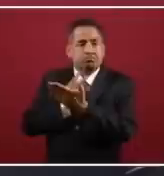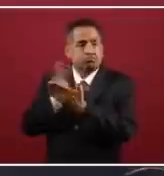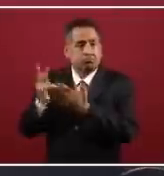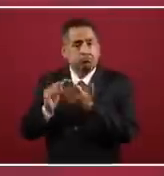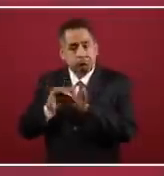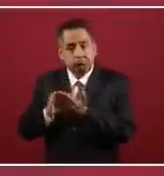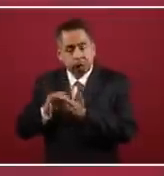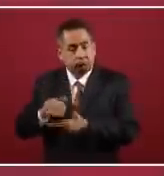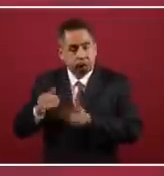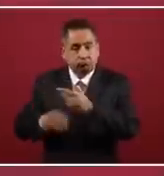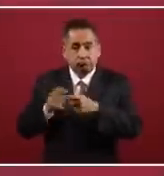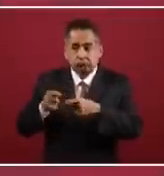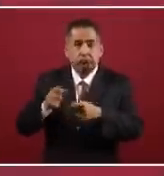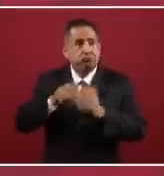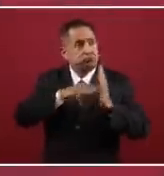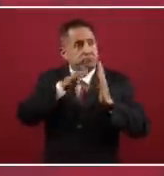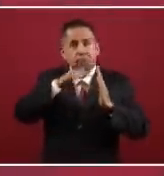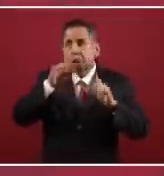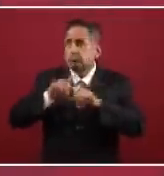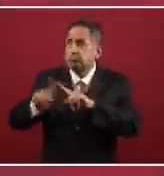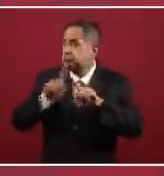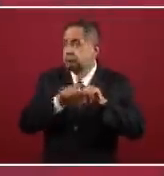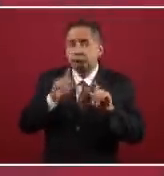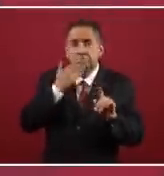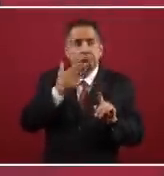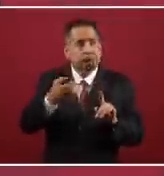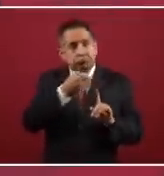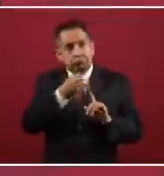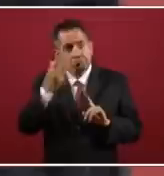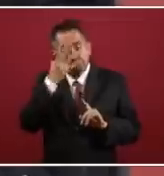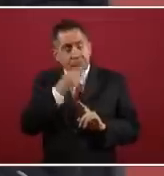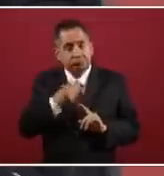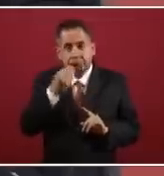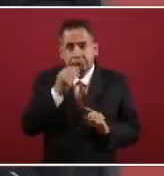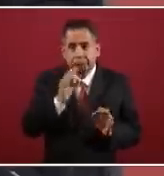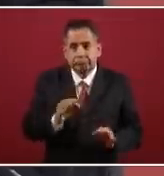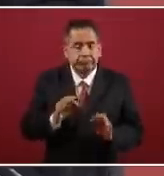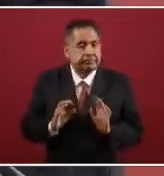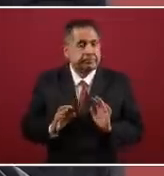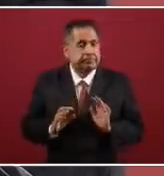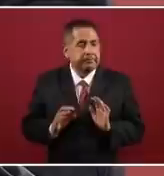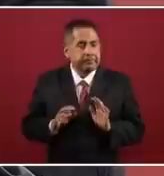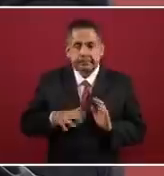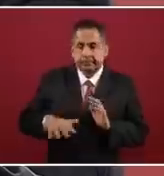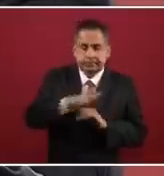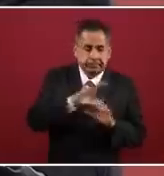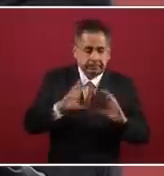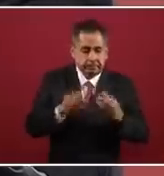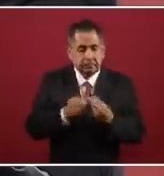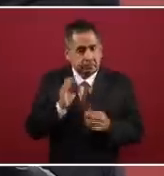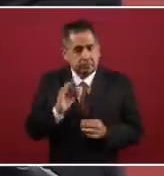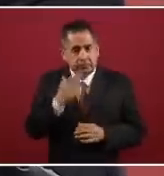porque están pintados los edificios, están bien las unidades,